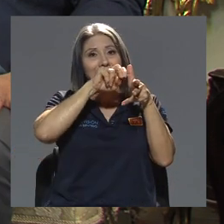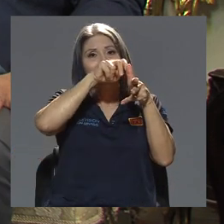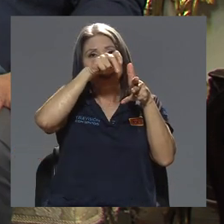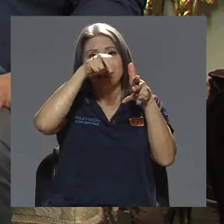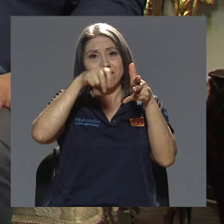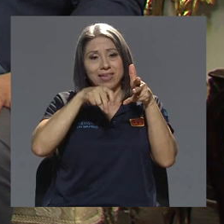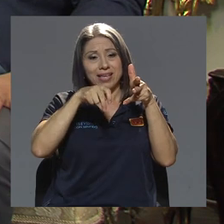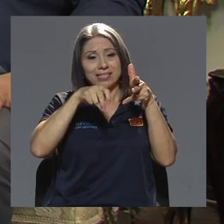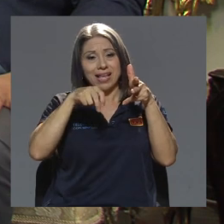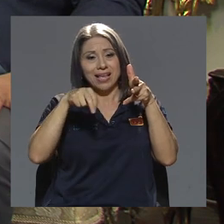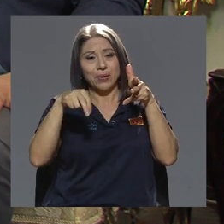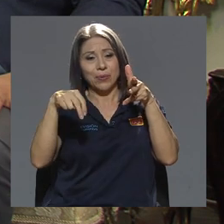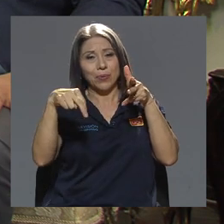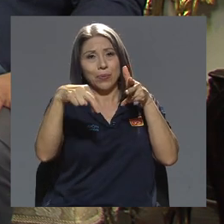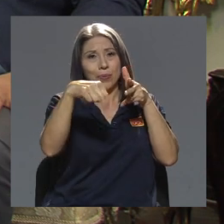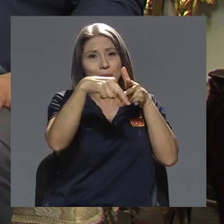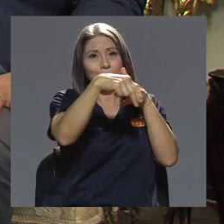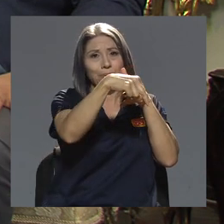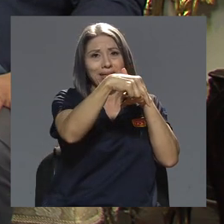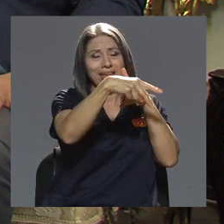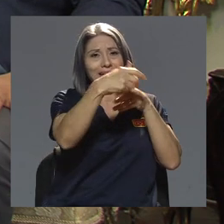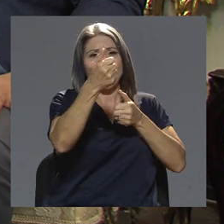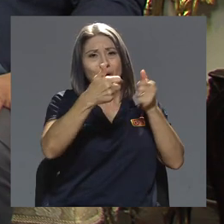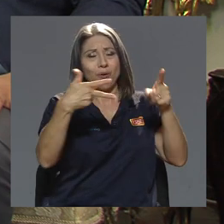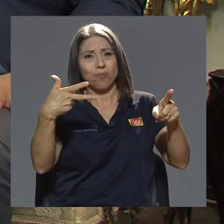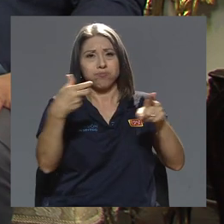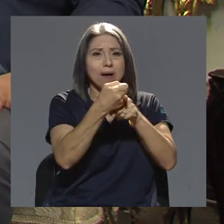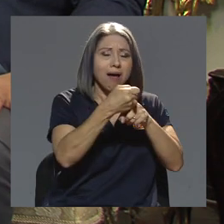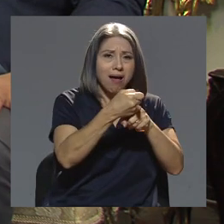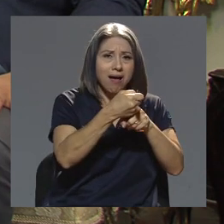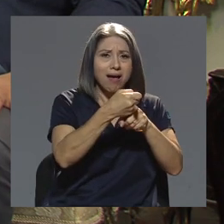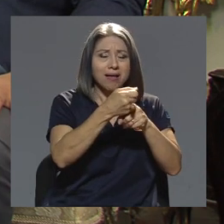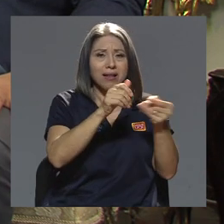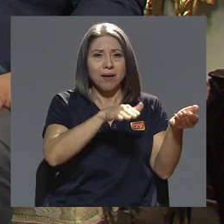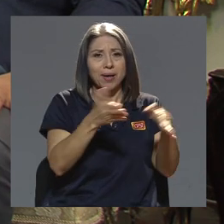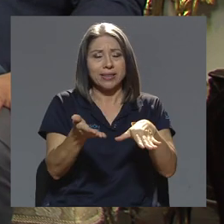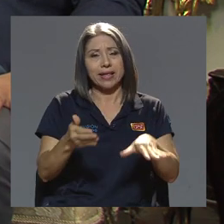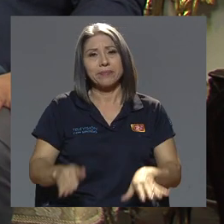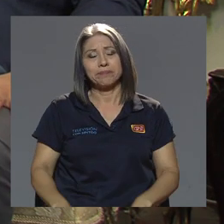bus, pasa una camioneta y la arrolla y la, uh-huh, la mata.